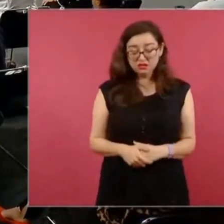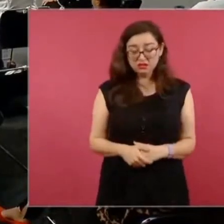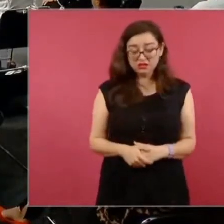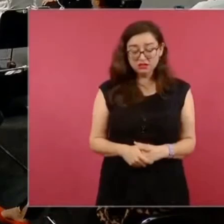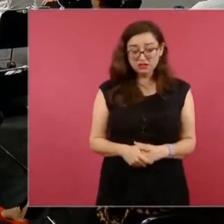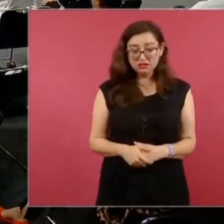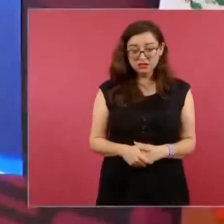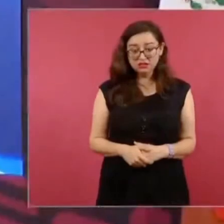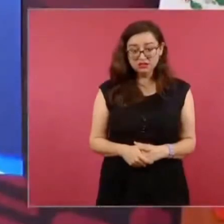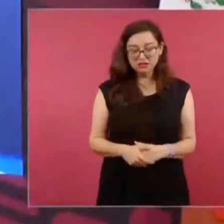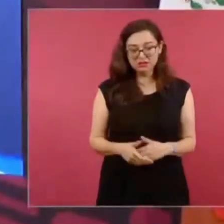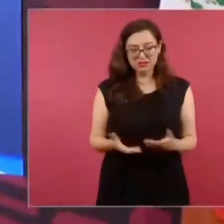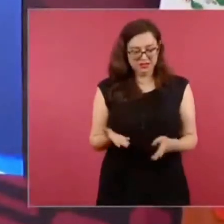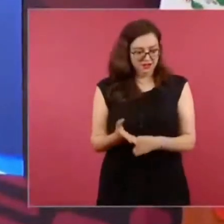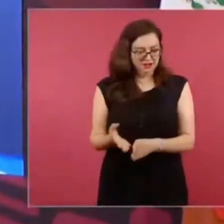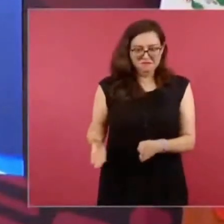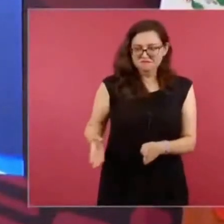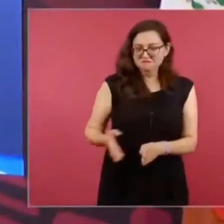Porque